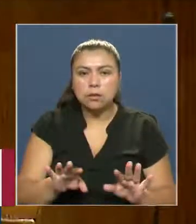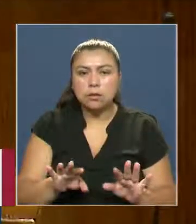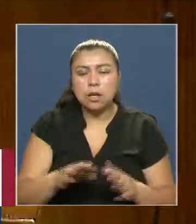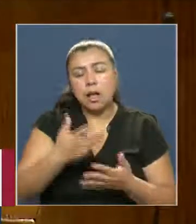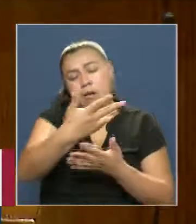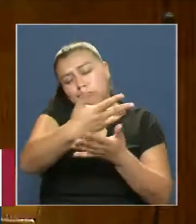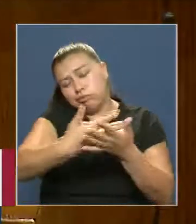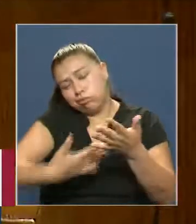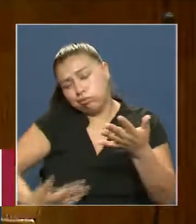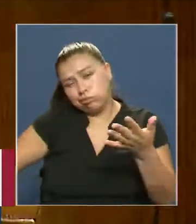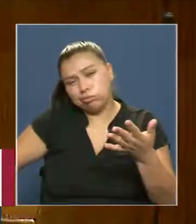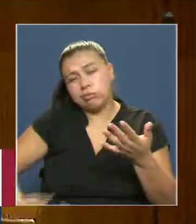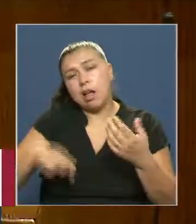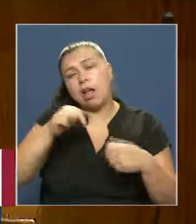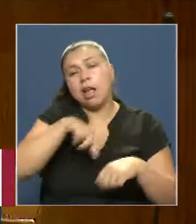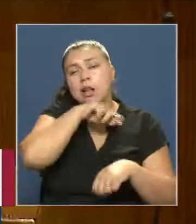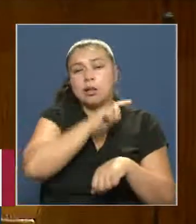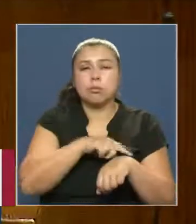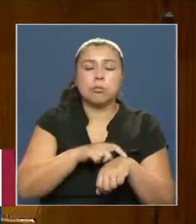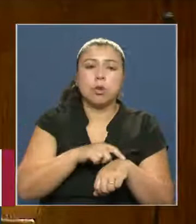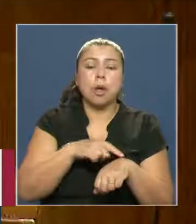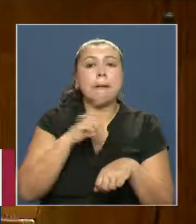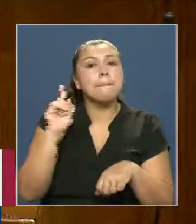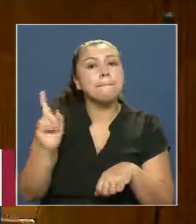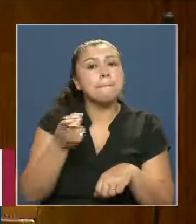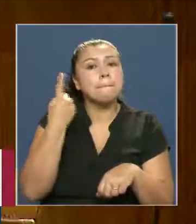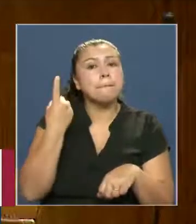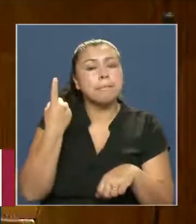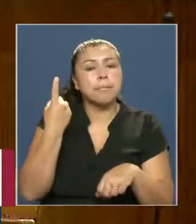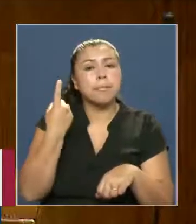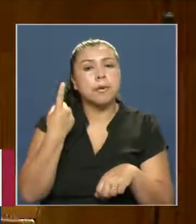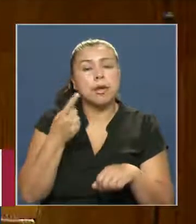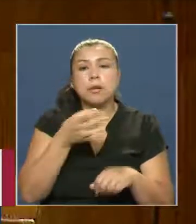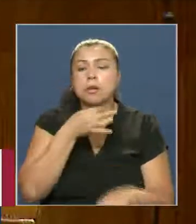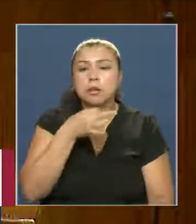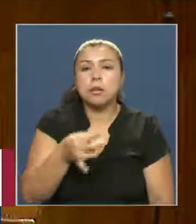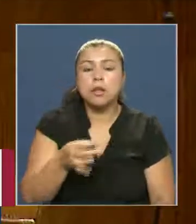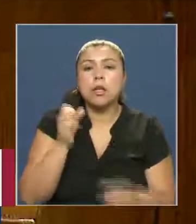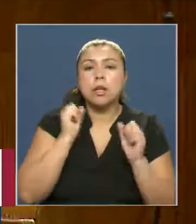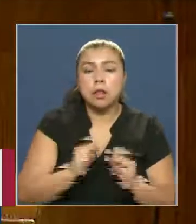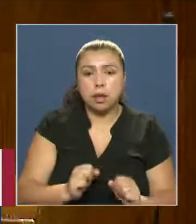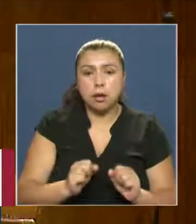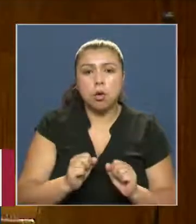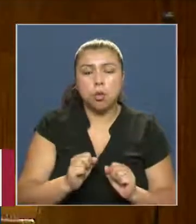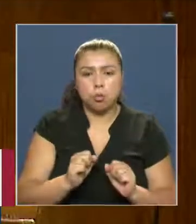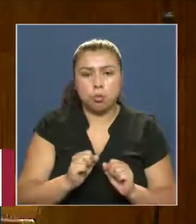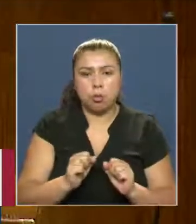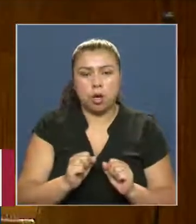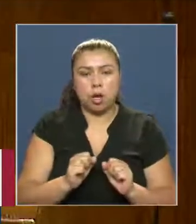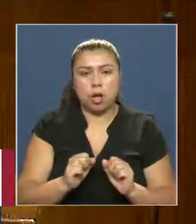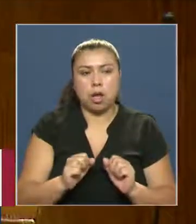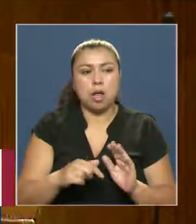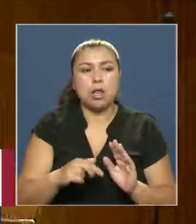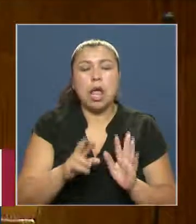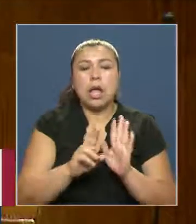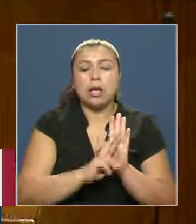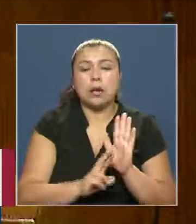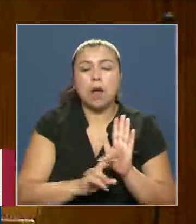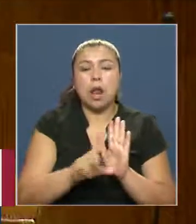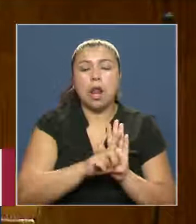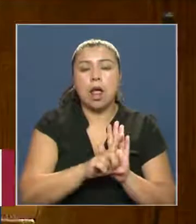muy largo de expresar en estos minutos. Primero, se establece que puedan acogerse al procedimiento simplificado que regula la